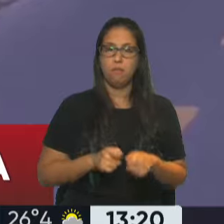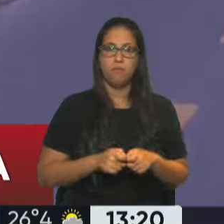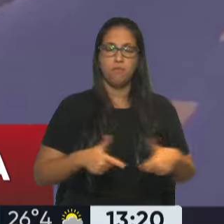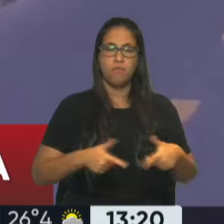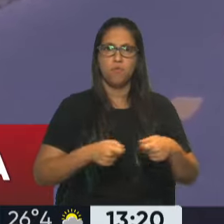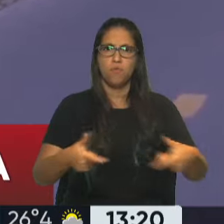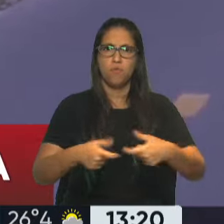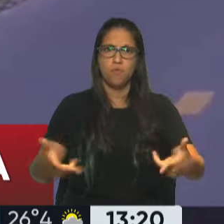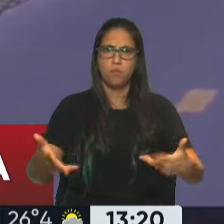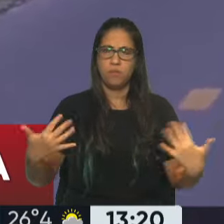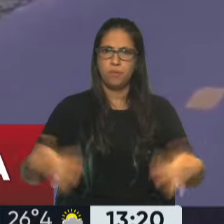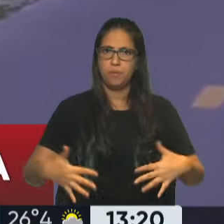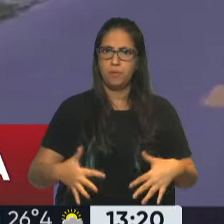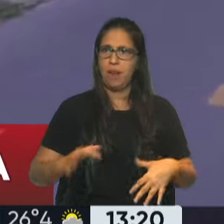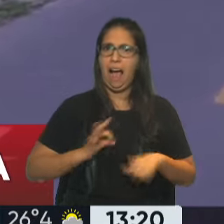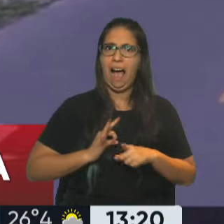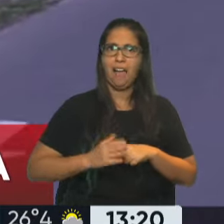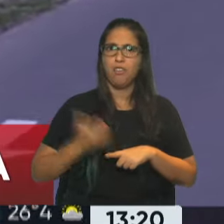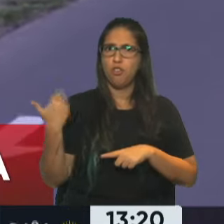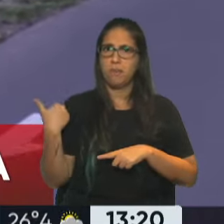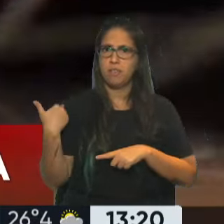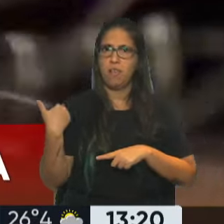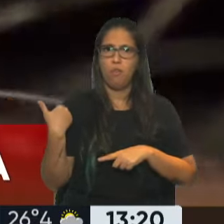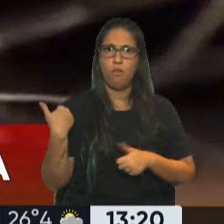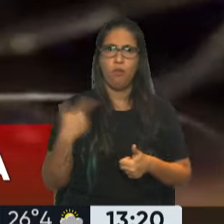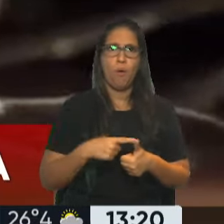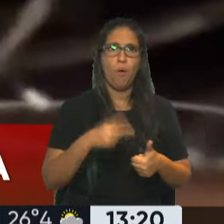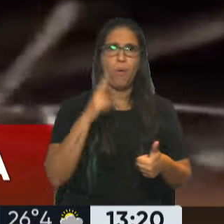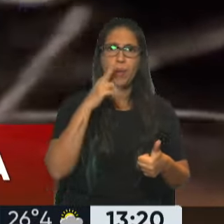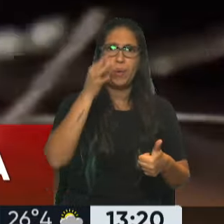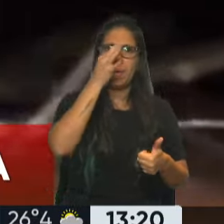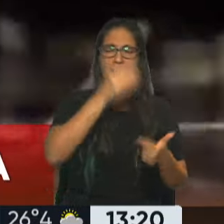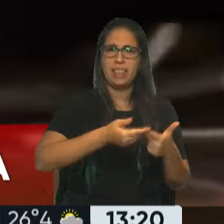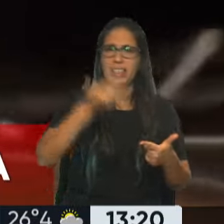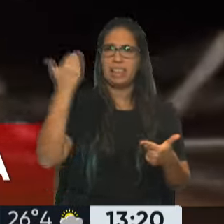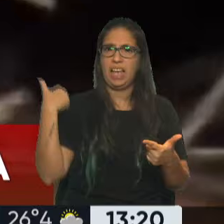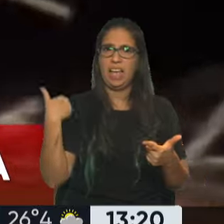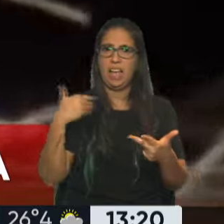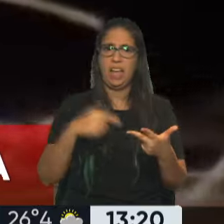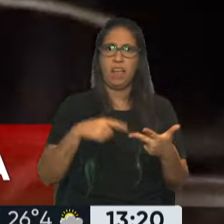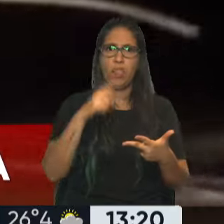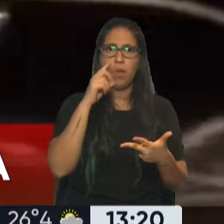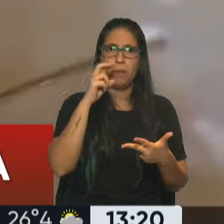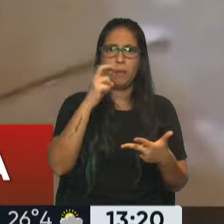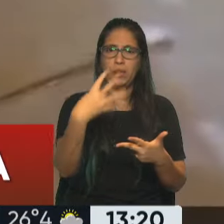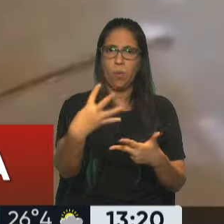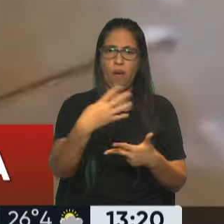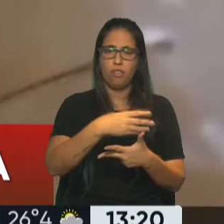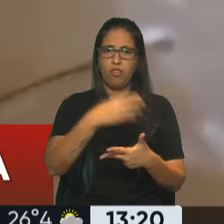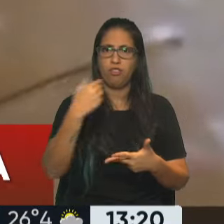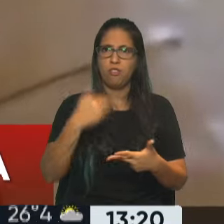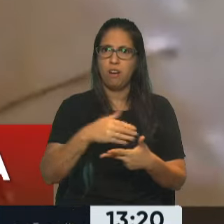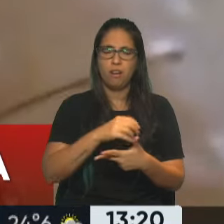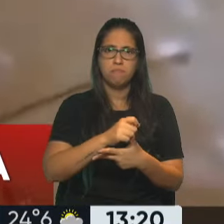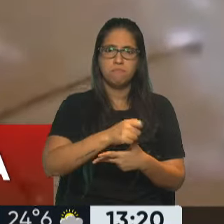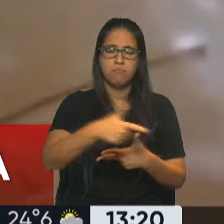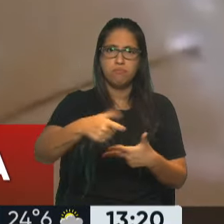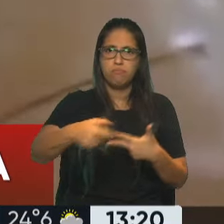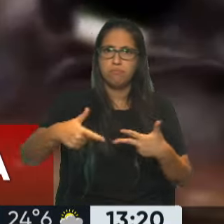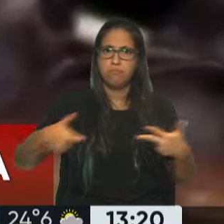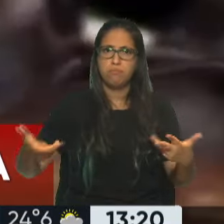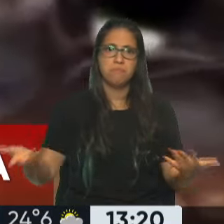un brote el año pasado, tuvo un brote en el 2020 y ahora en el 2024. Y el otro dato que